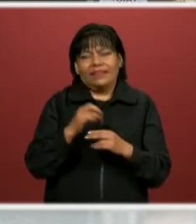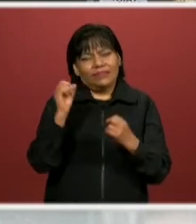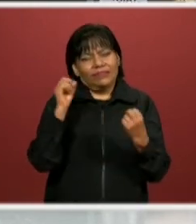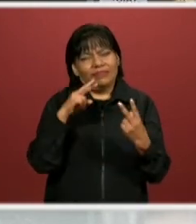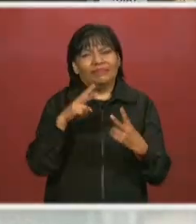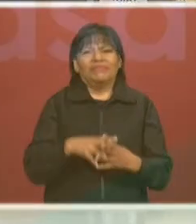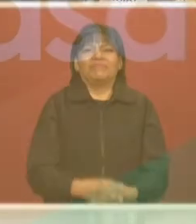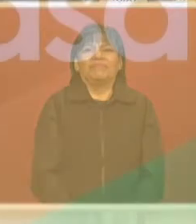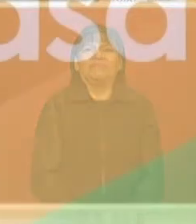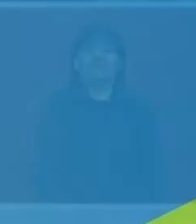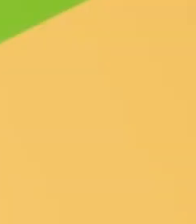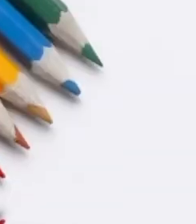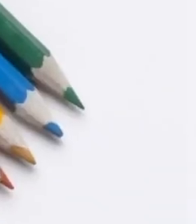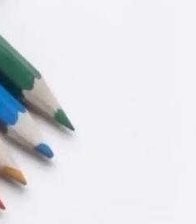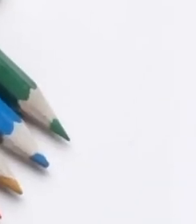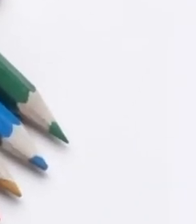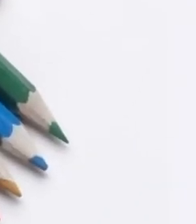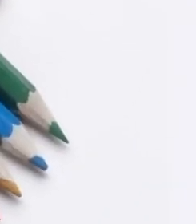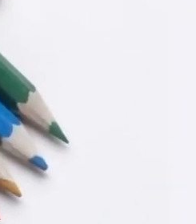pronto